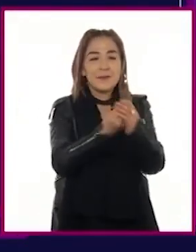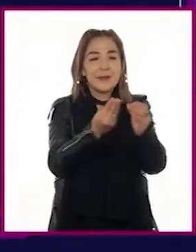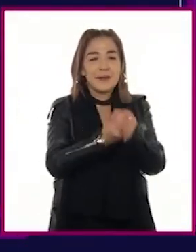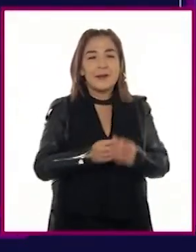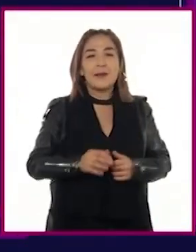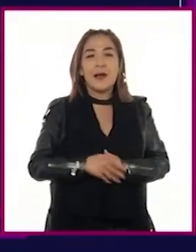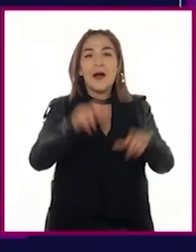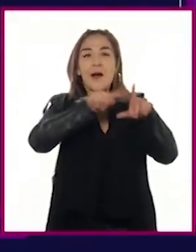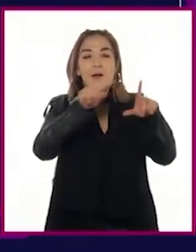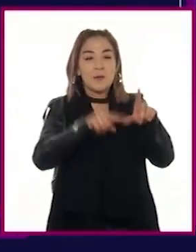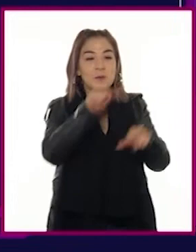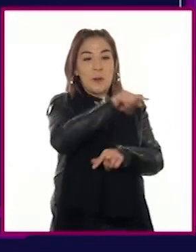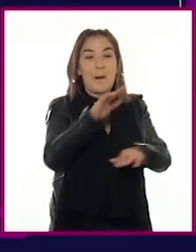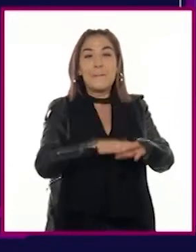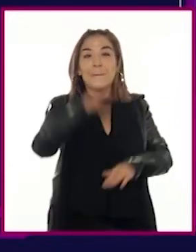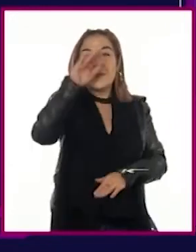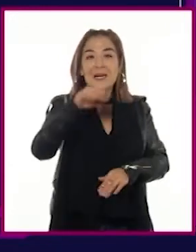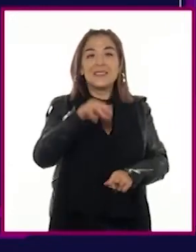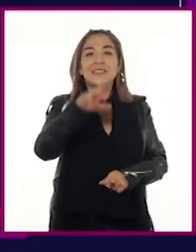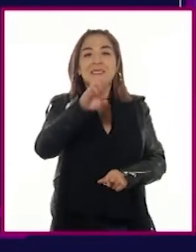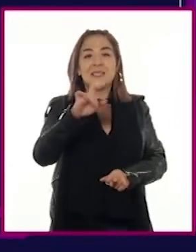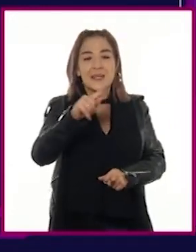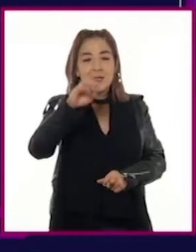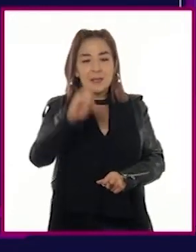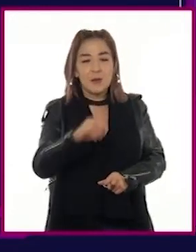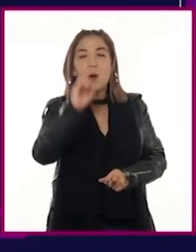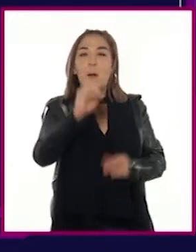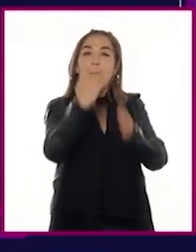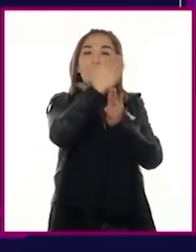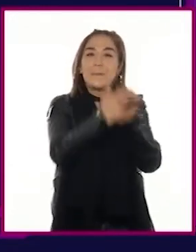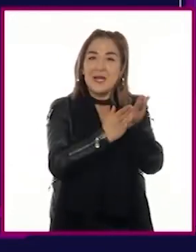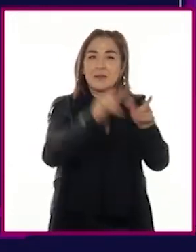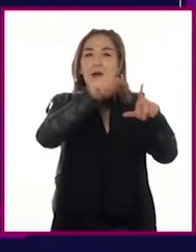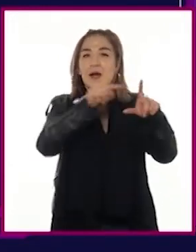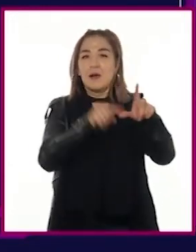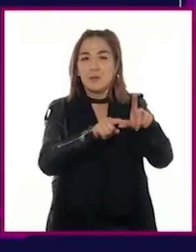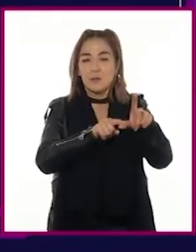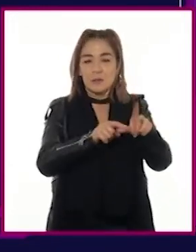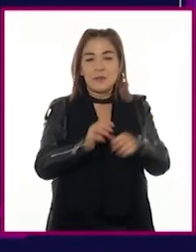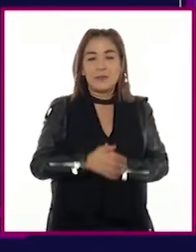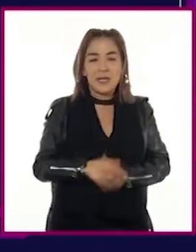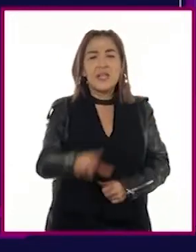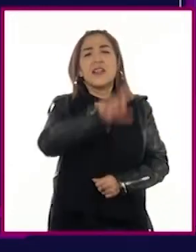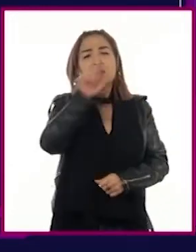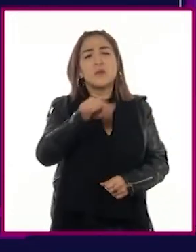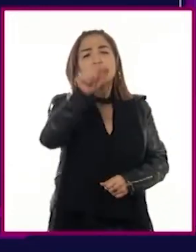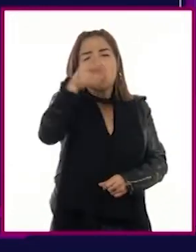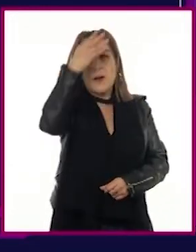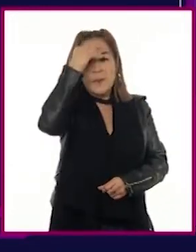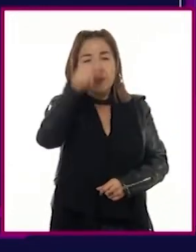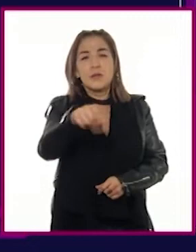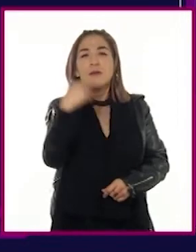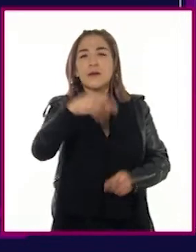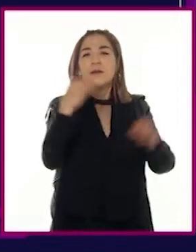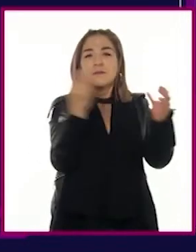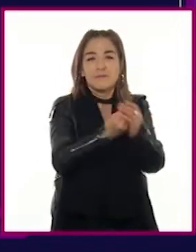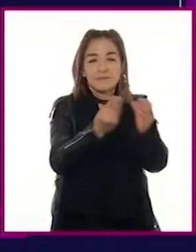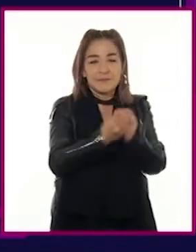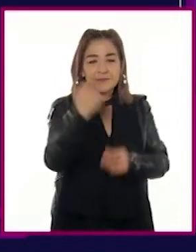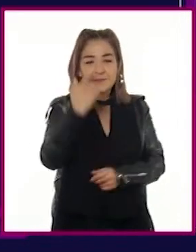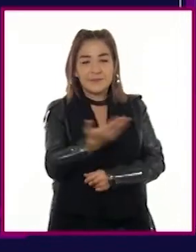como mayores que un ángulo recto o menores que un ángulo recto. Después aprendieron a denominarlos por sus